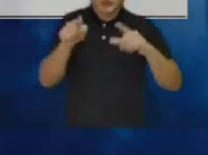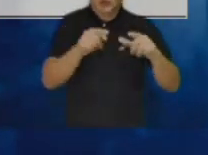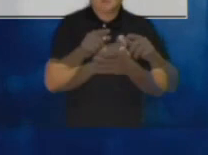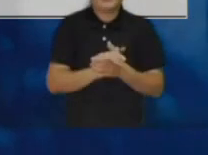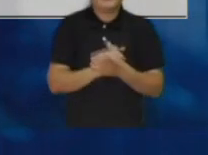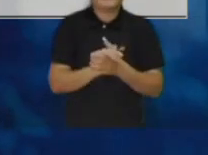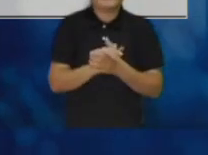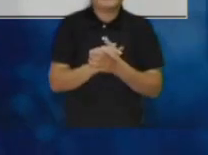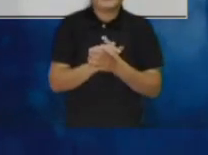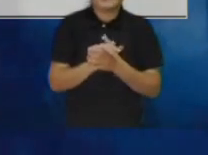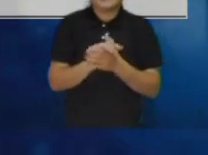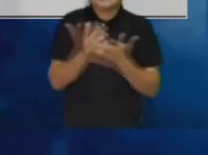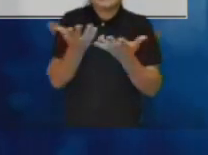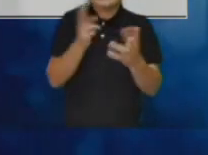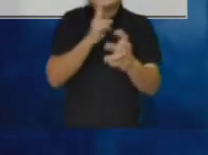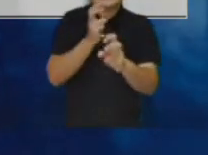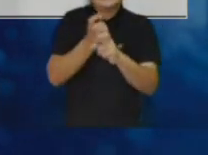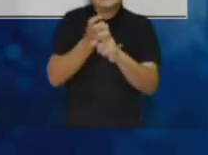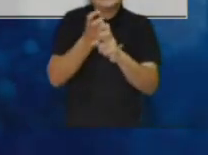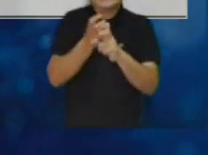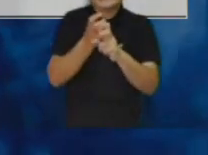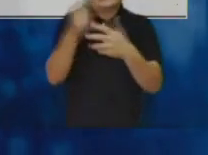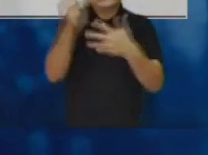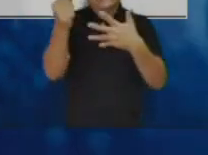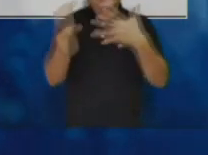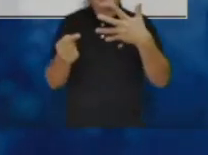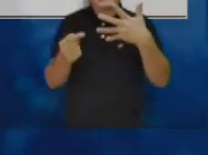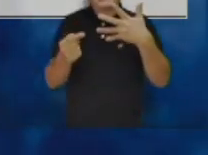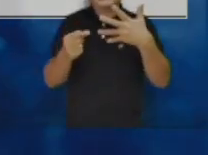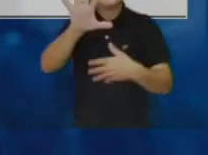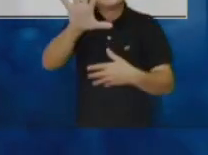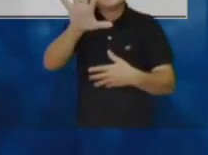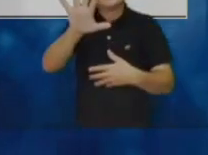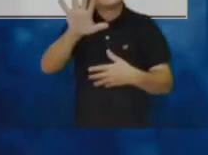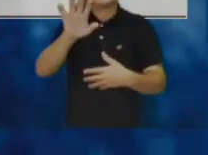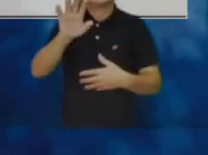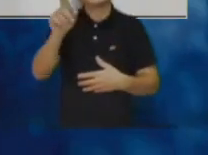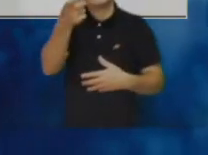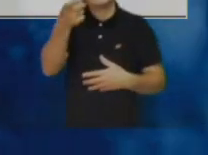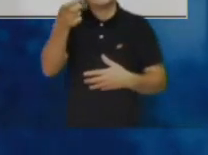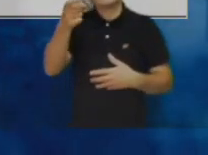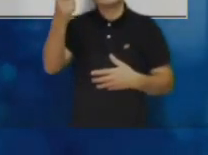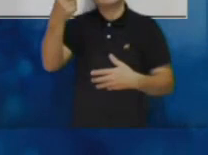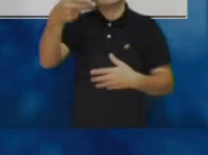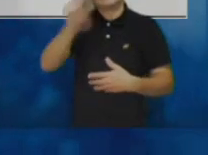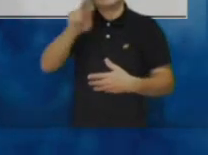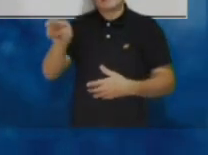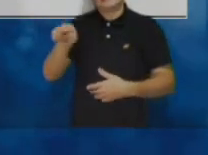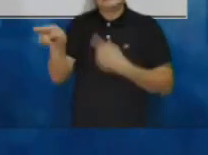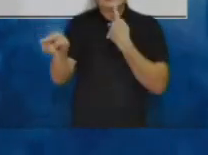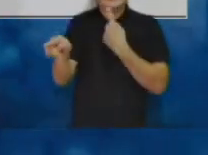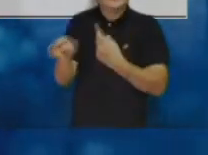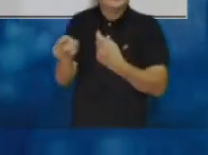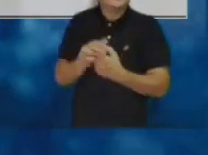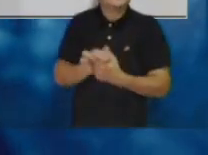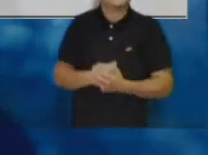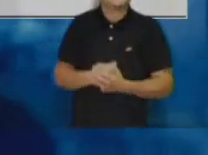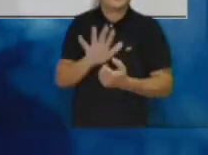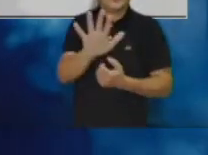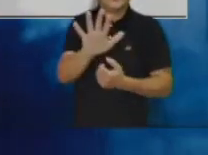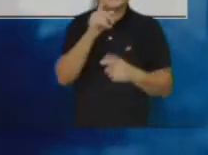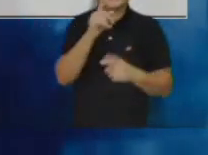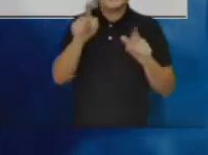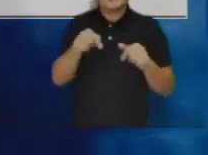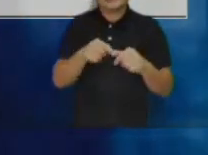inalámbricos que funcionan en esa banda de 5 GHz. En muchos casos tenemos lo que se llama